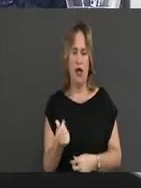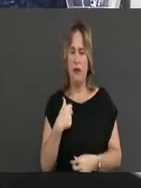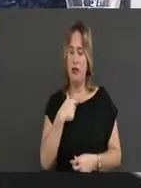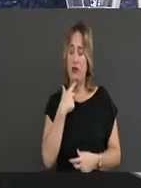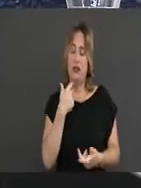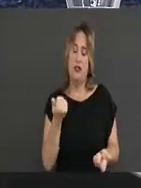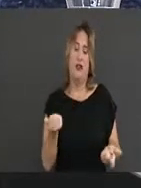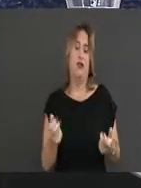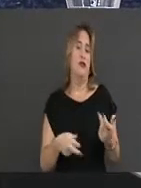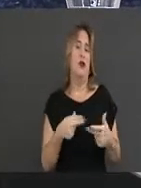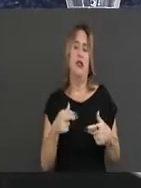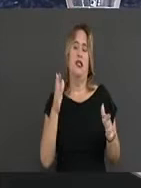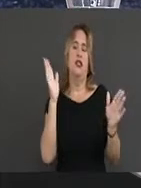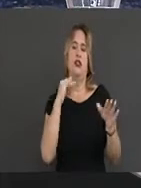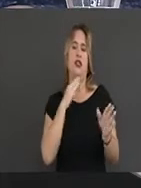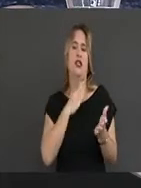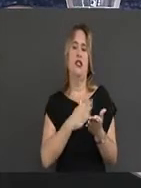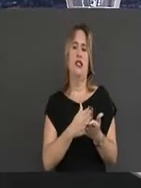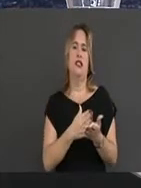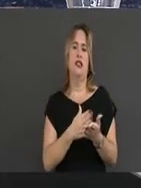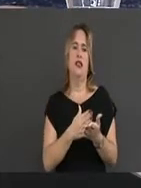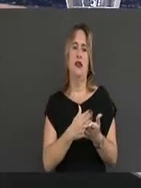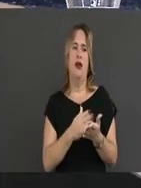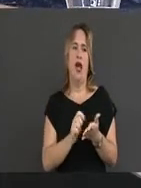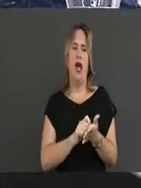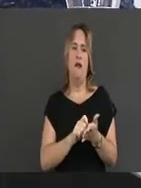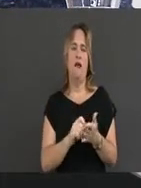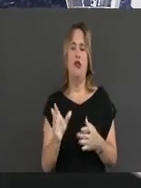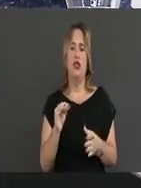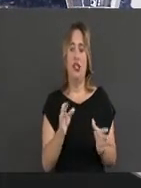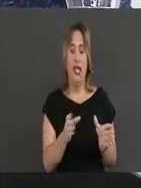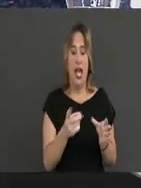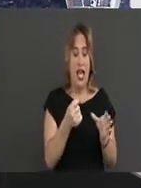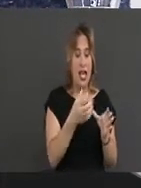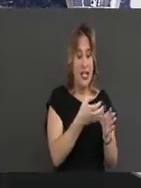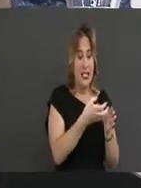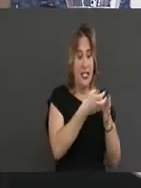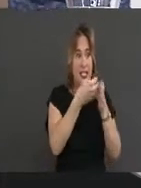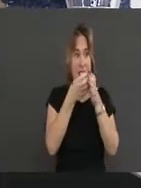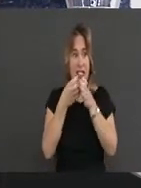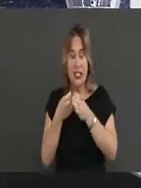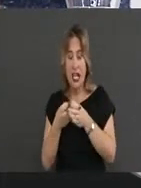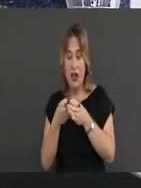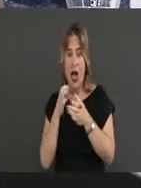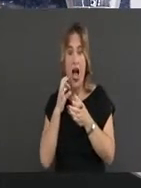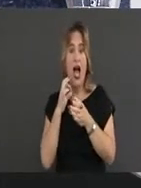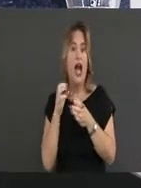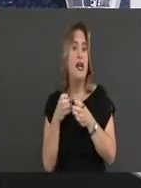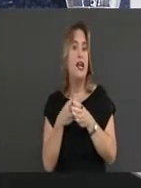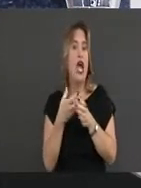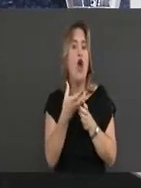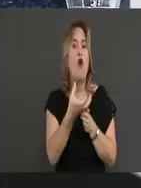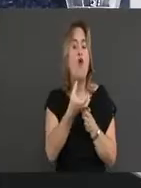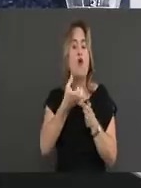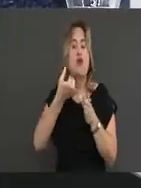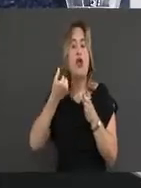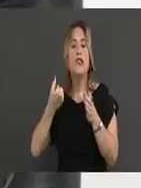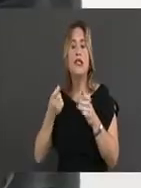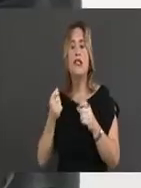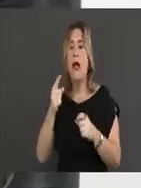no, no tiene sentido. Apuntar algo, la caja extra asegura una extracción de